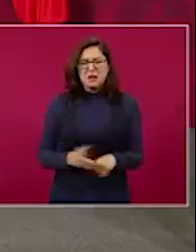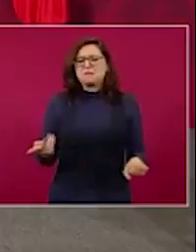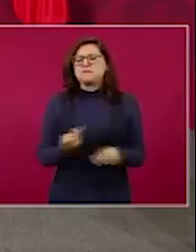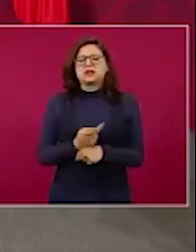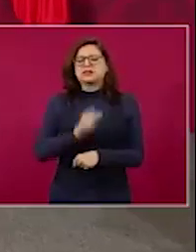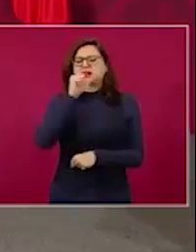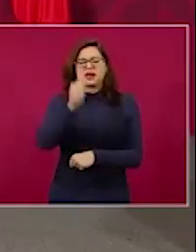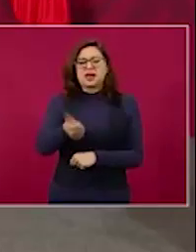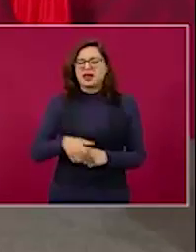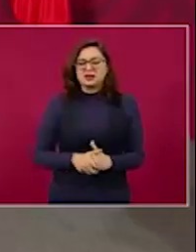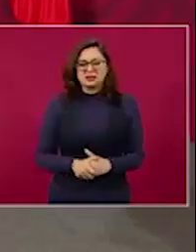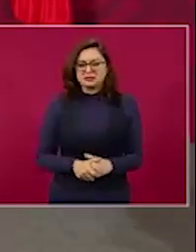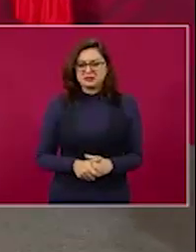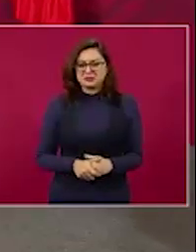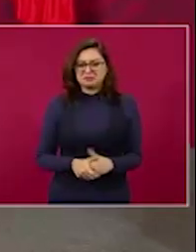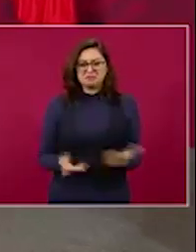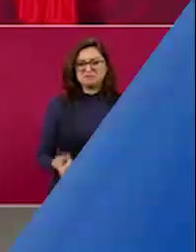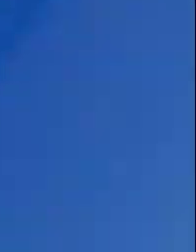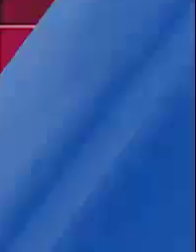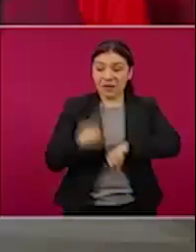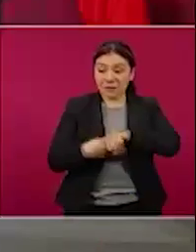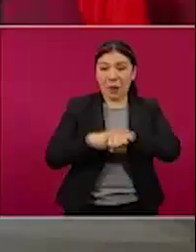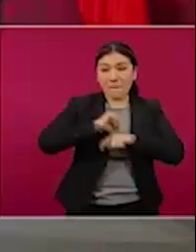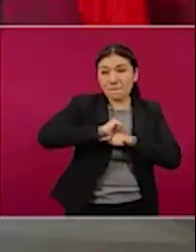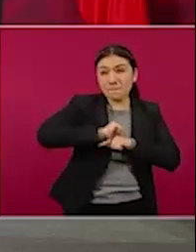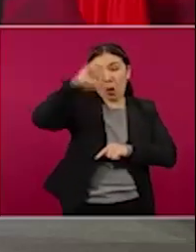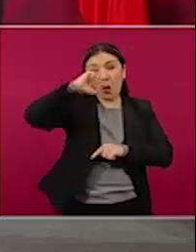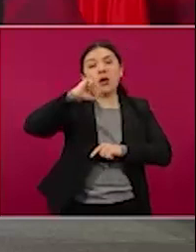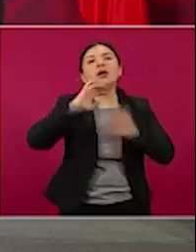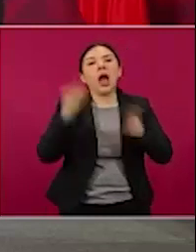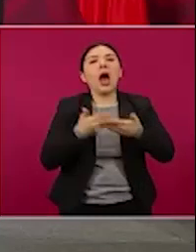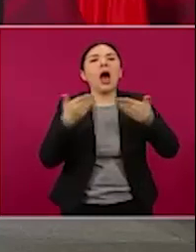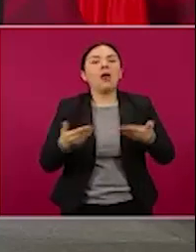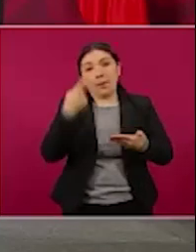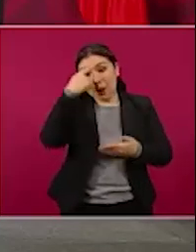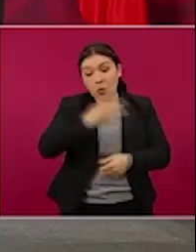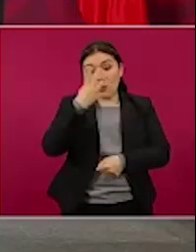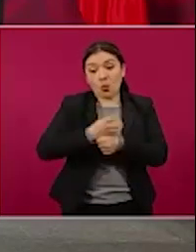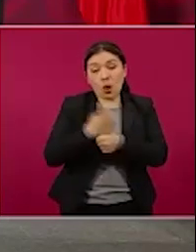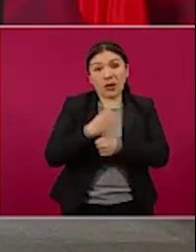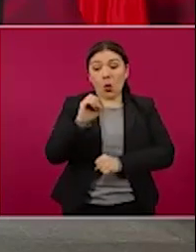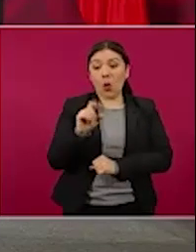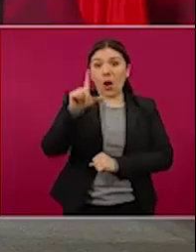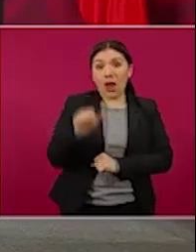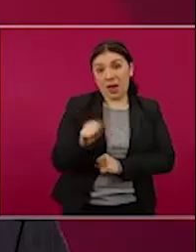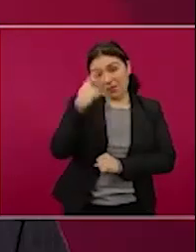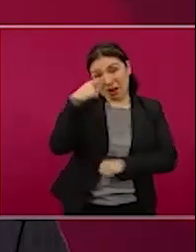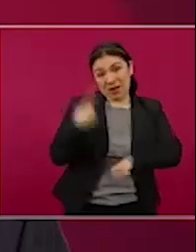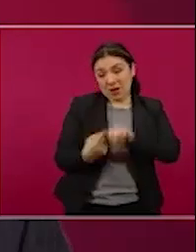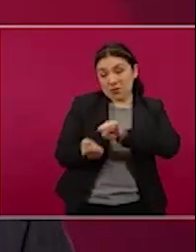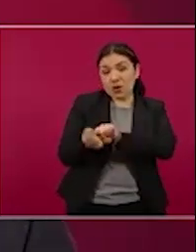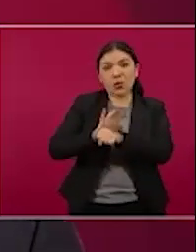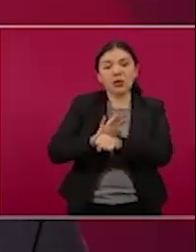Nosotros no protegemos a nadie. México ya atravesó el punto máximo de la cuarta ola del COVID, asegura Hugo